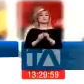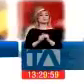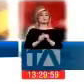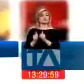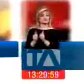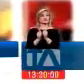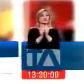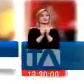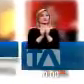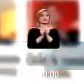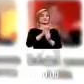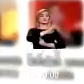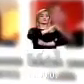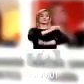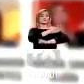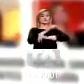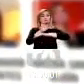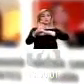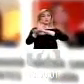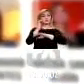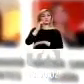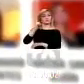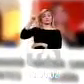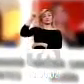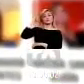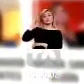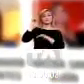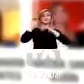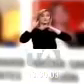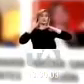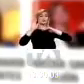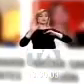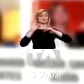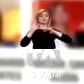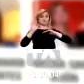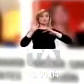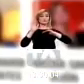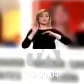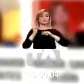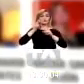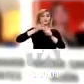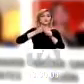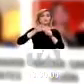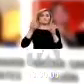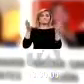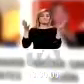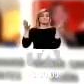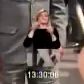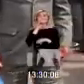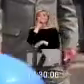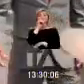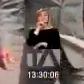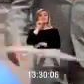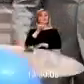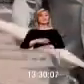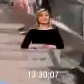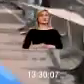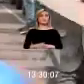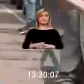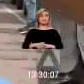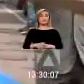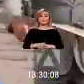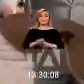binomio de Fuerza Ecuador, que desde ayer ha comprometido su presencia, pero que no la ha concretado. El tema es que,